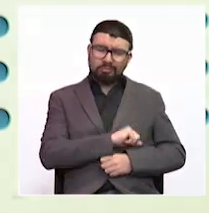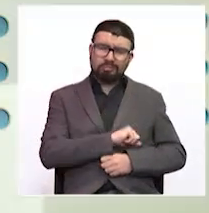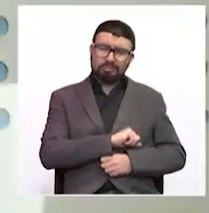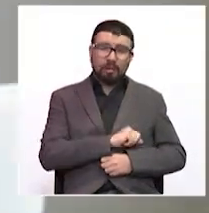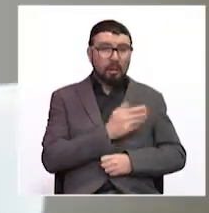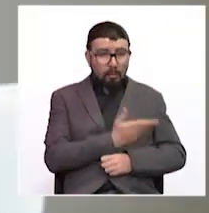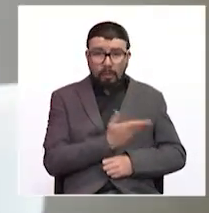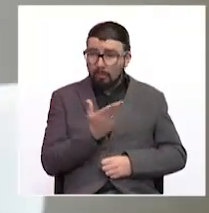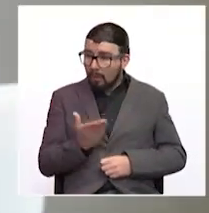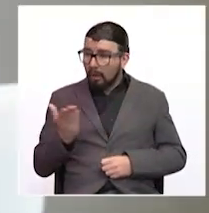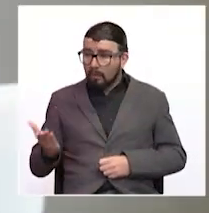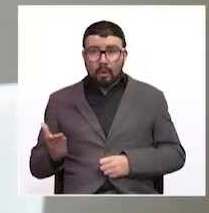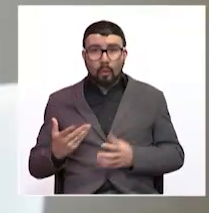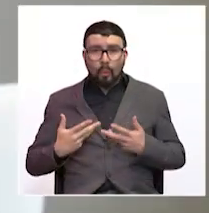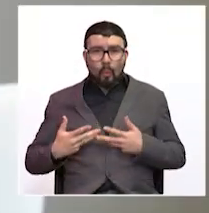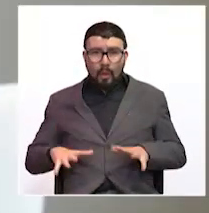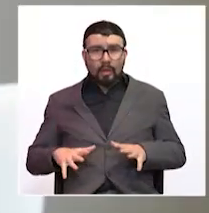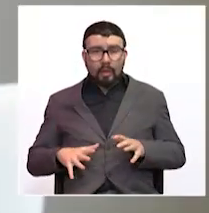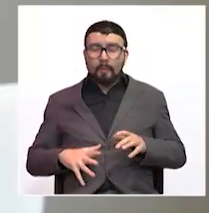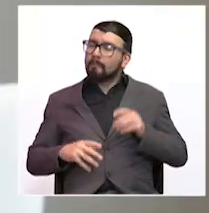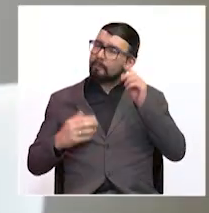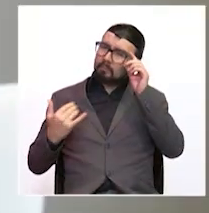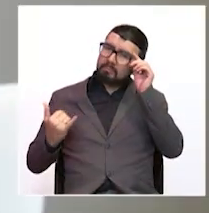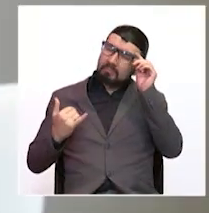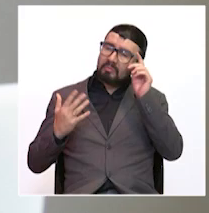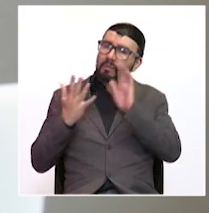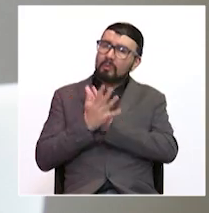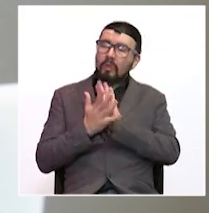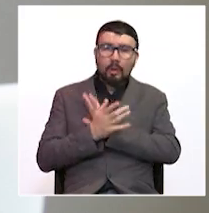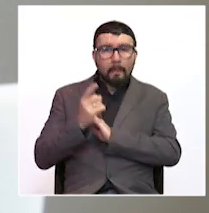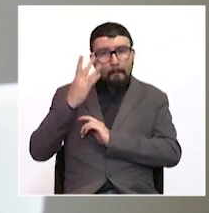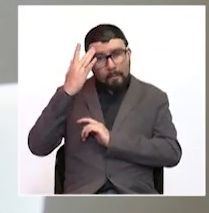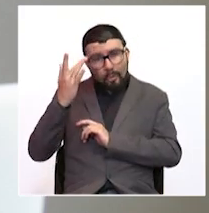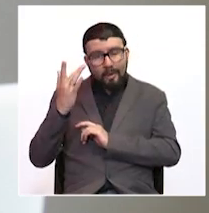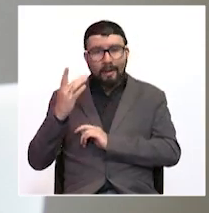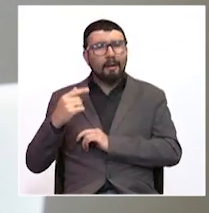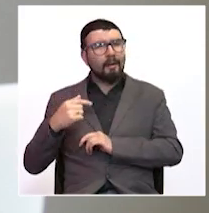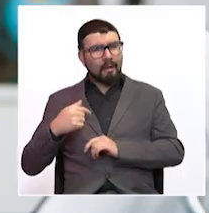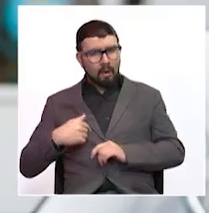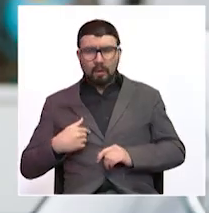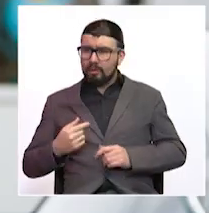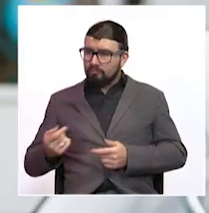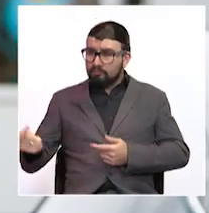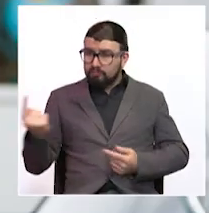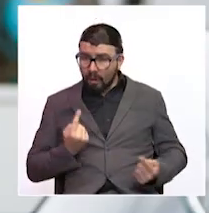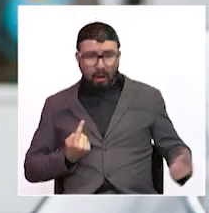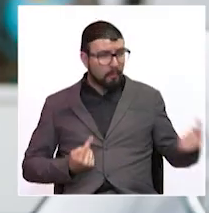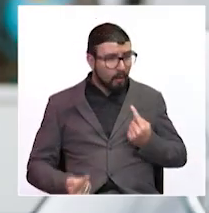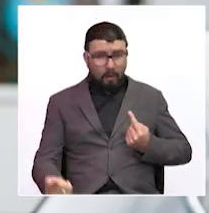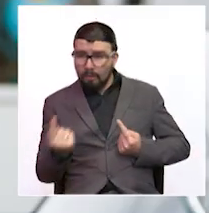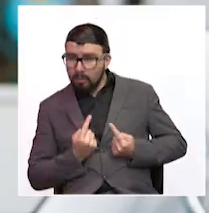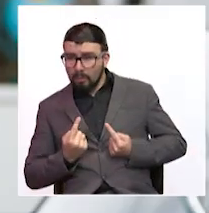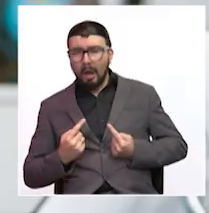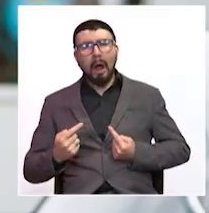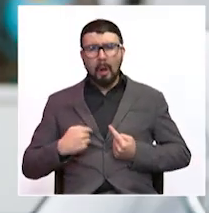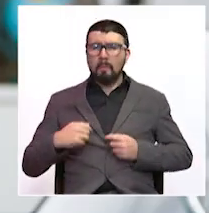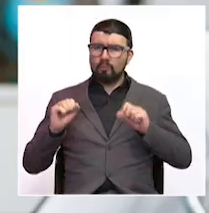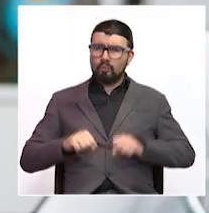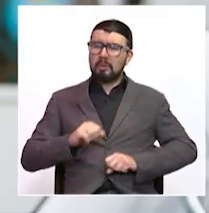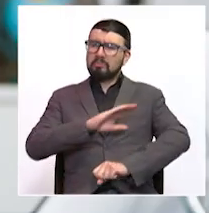dice la metafísica contemporánea es porque uno tiene la capacidad de afrontar esas situaciones